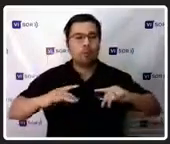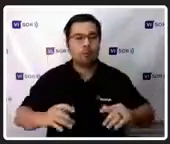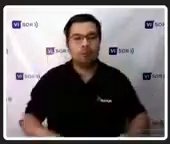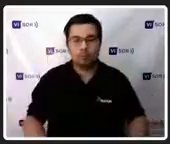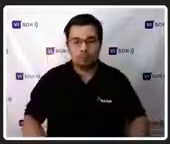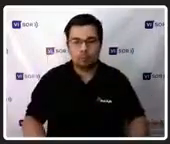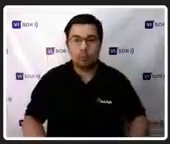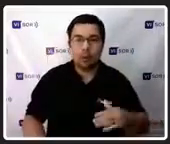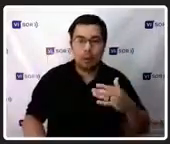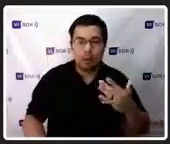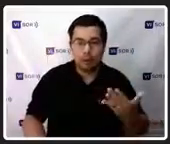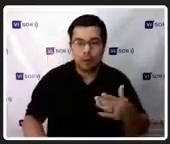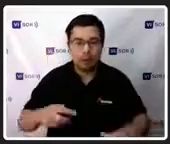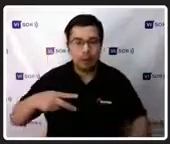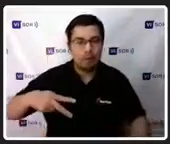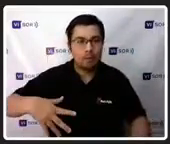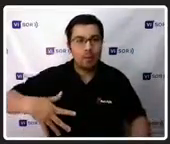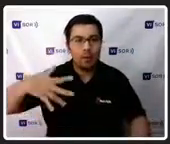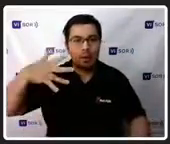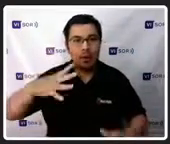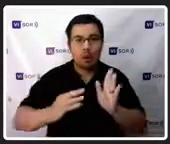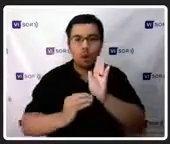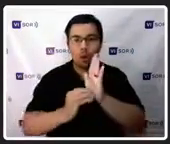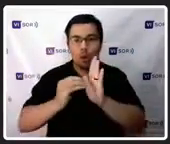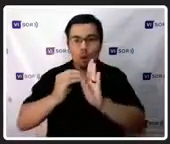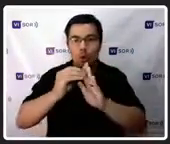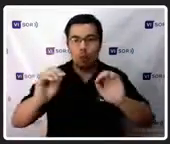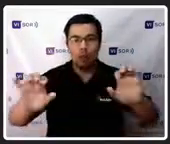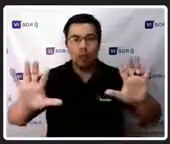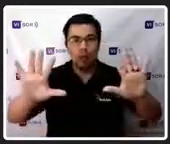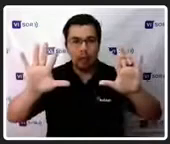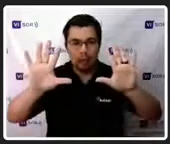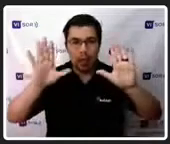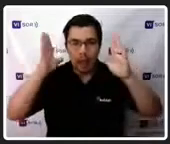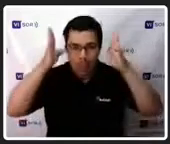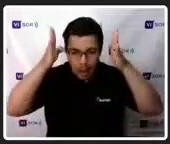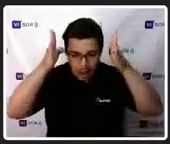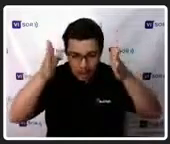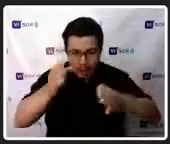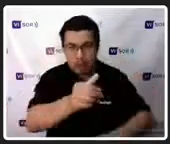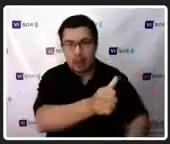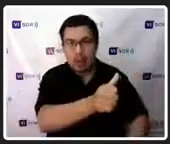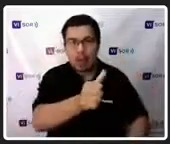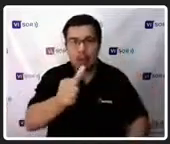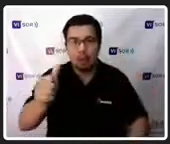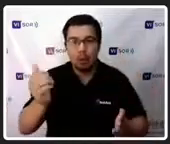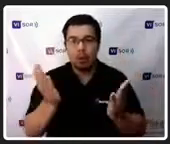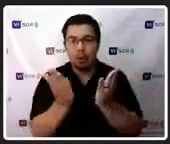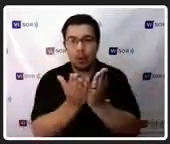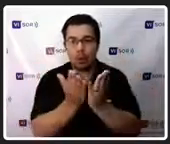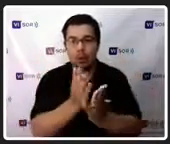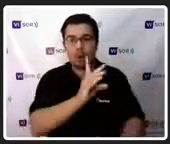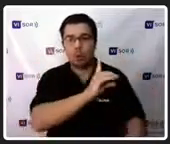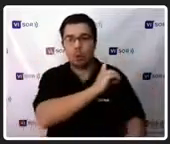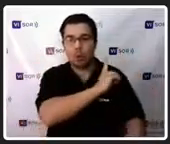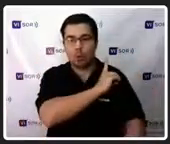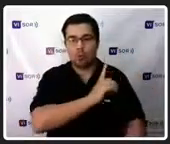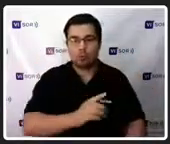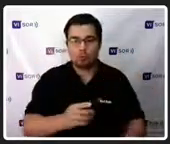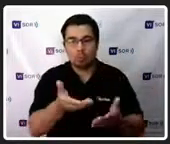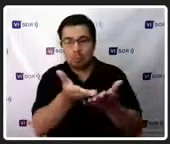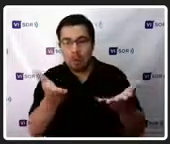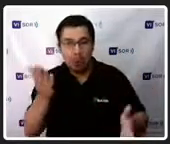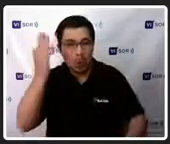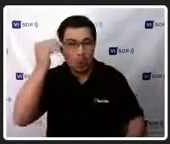valora con nota 10 de 10 la atención de todos los estudiantes del Duoc. O sea, no porque ellos no saben que son del Duoc, sino